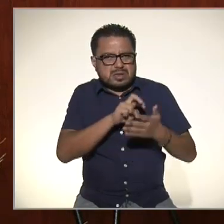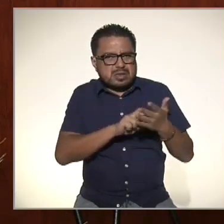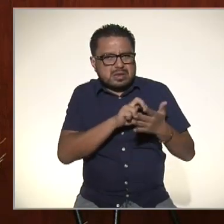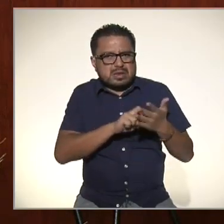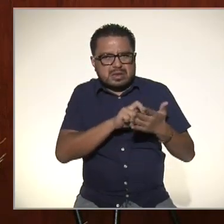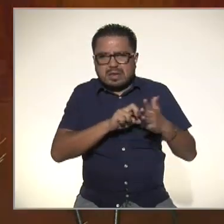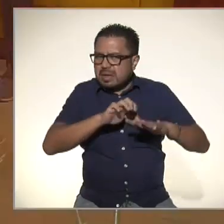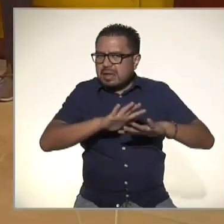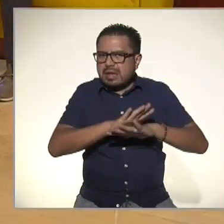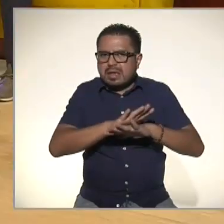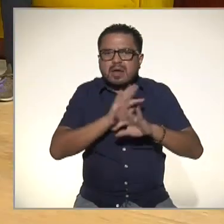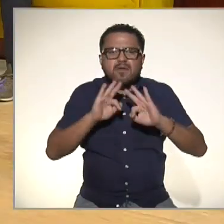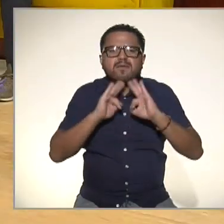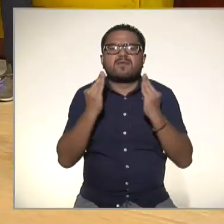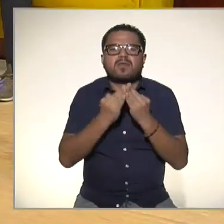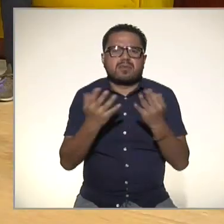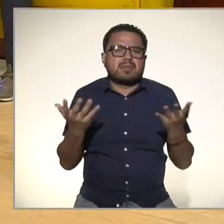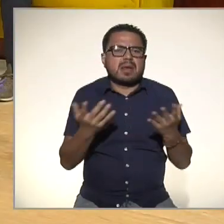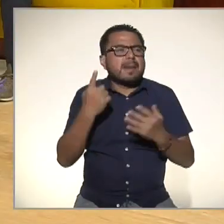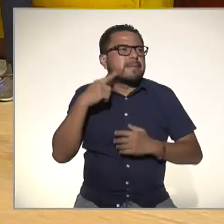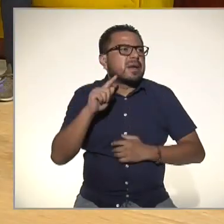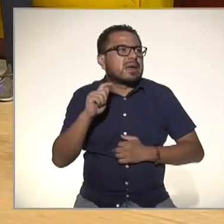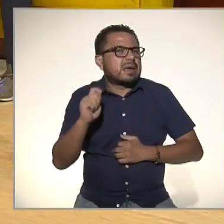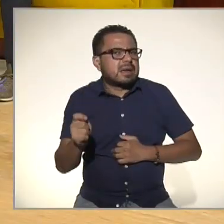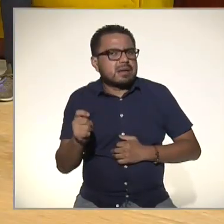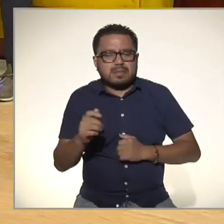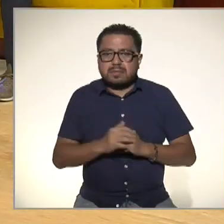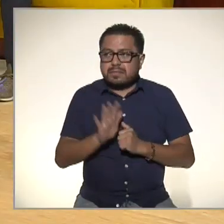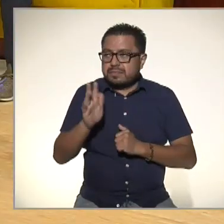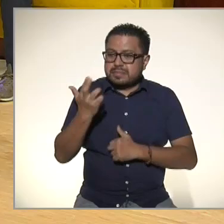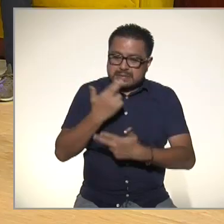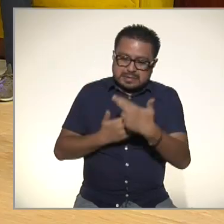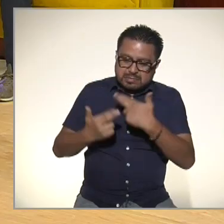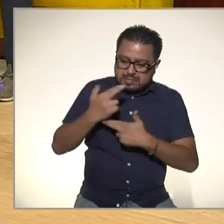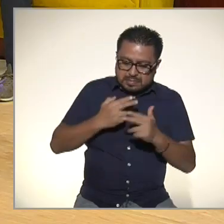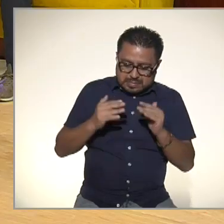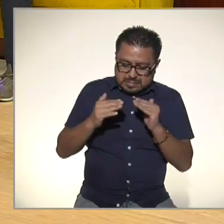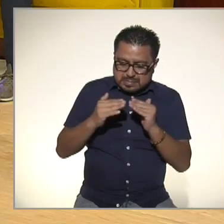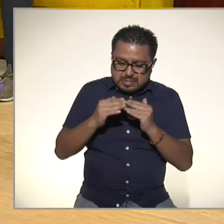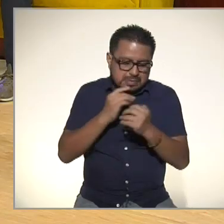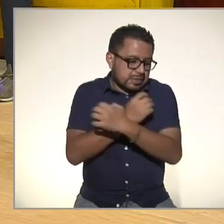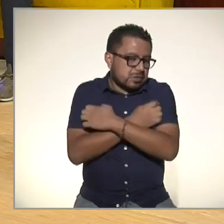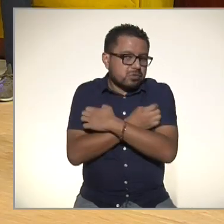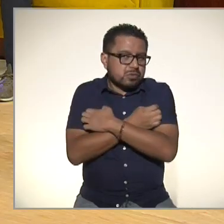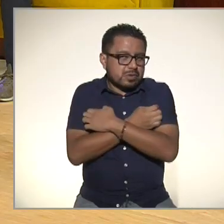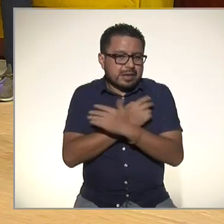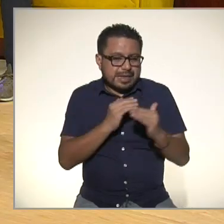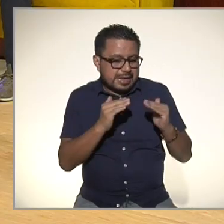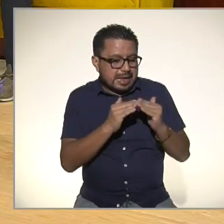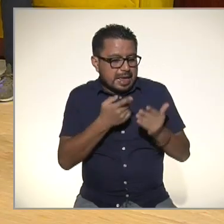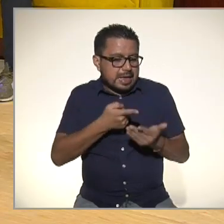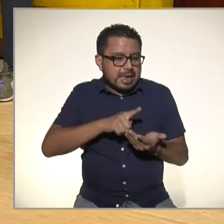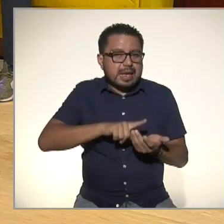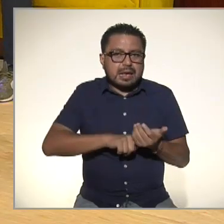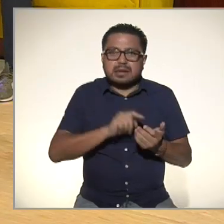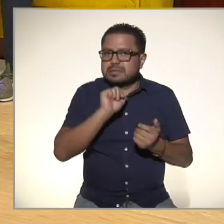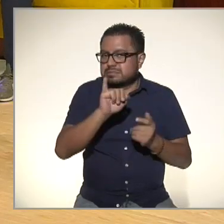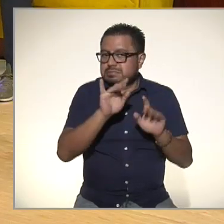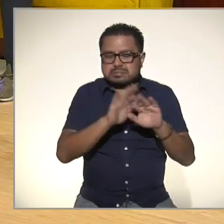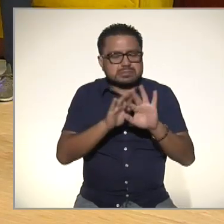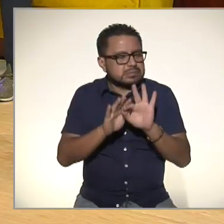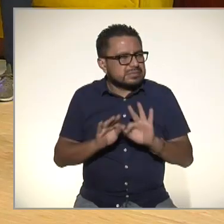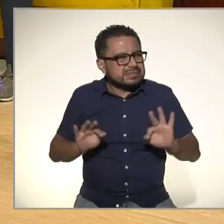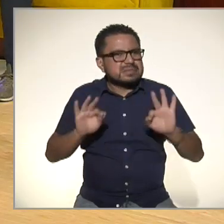modificar la forma de actuar para. Entonces regresamos a la casa. Exacto. Educación, desde la casa. Sí, y es importante,